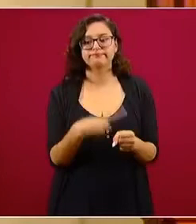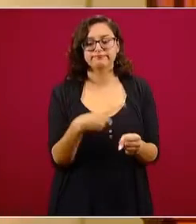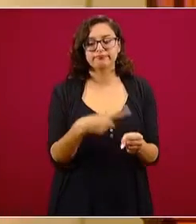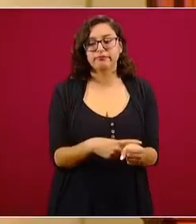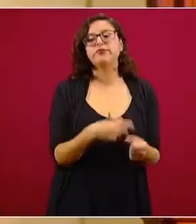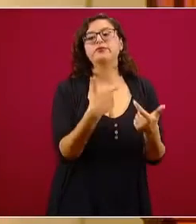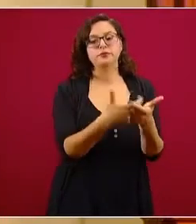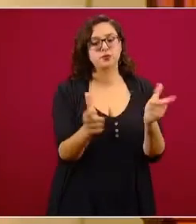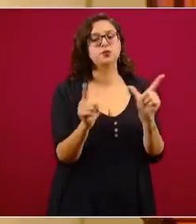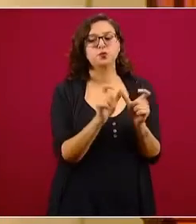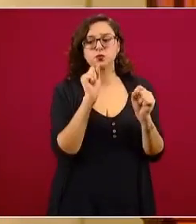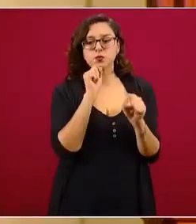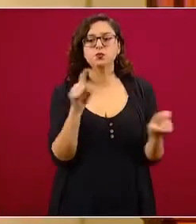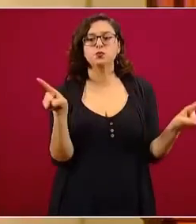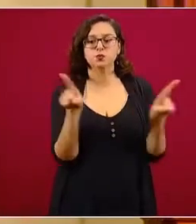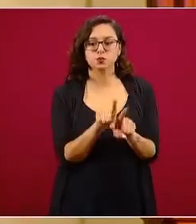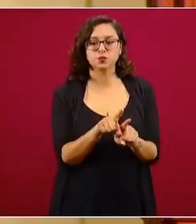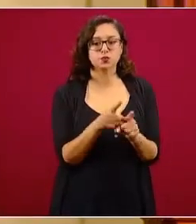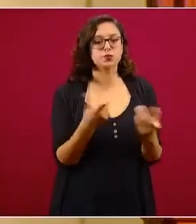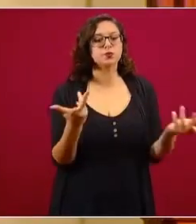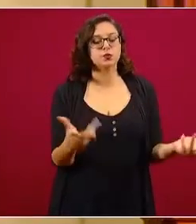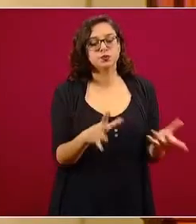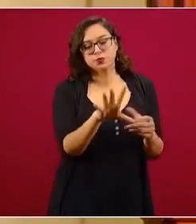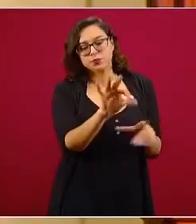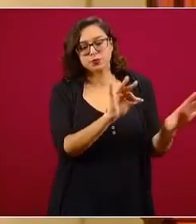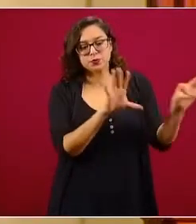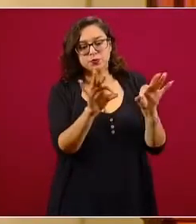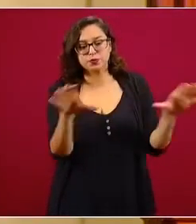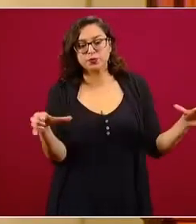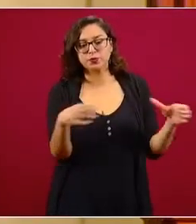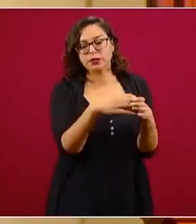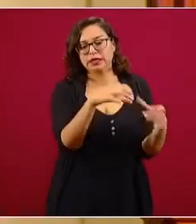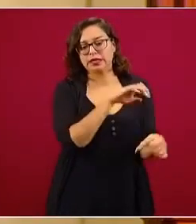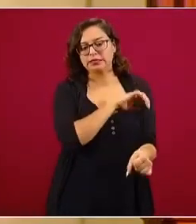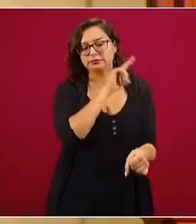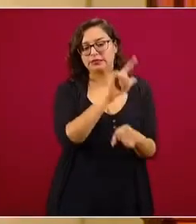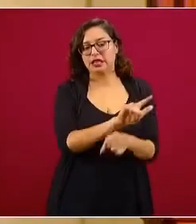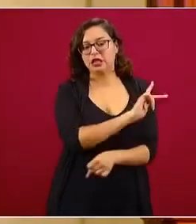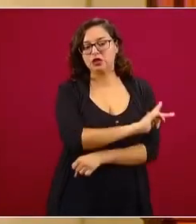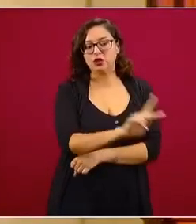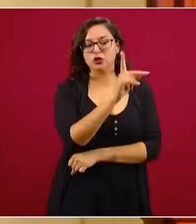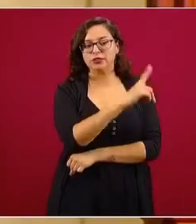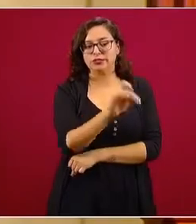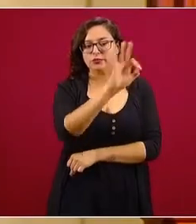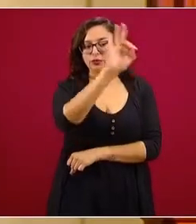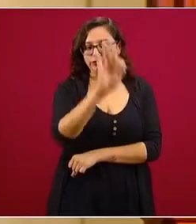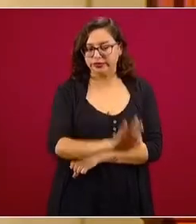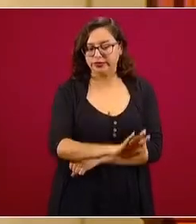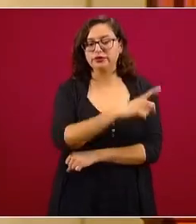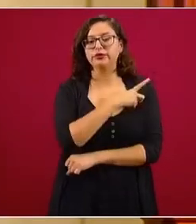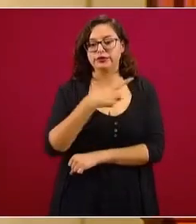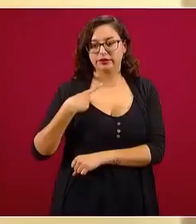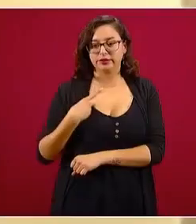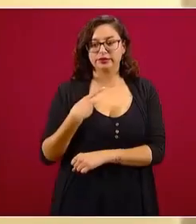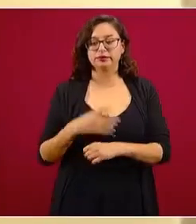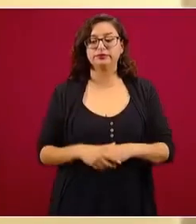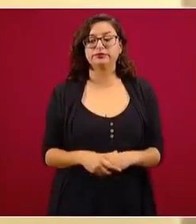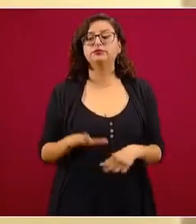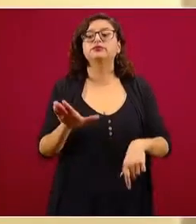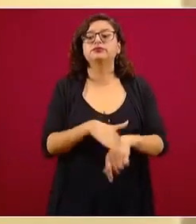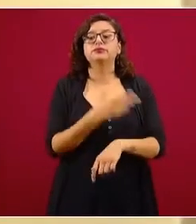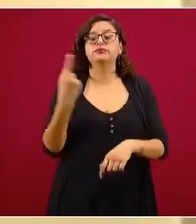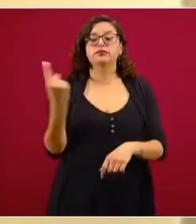estos grupos, digamos, especialmente seleccionados en los cuales se debe de estudiar a todos,